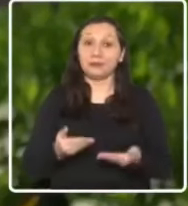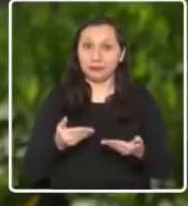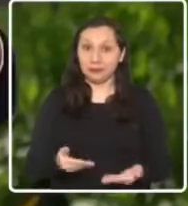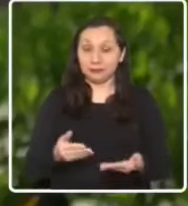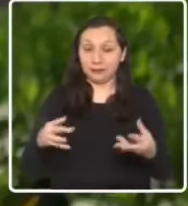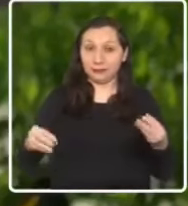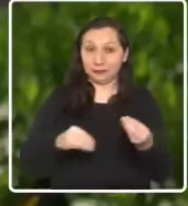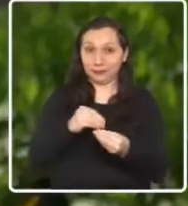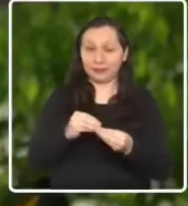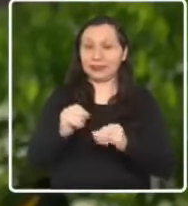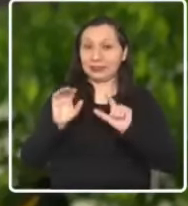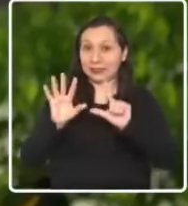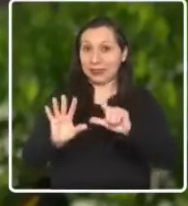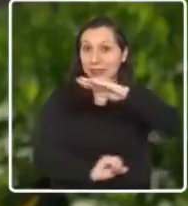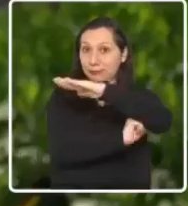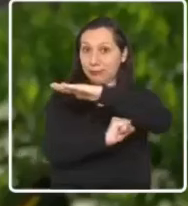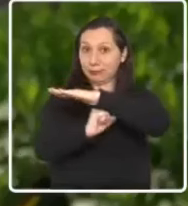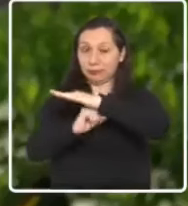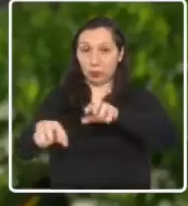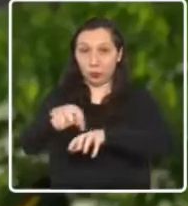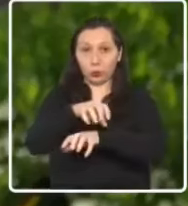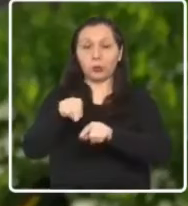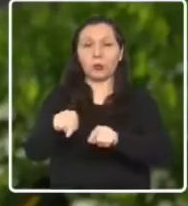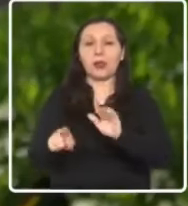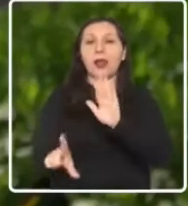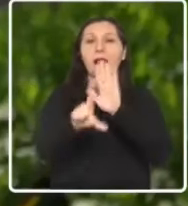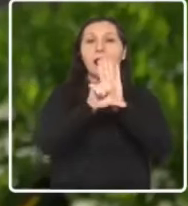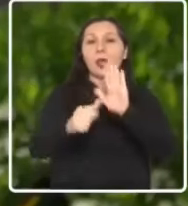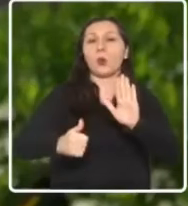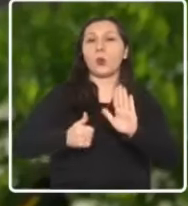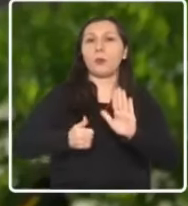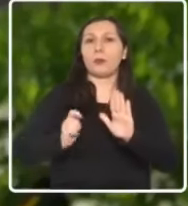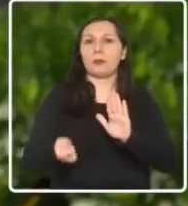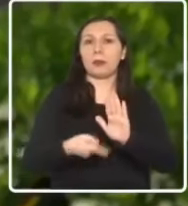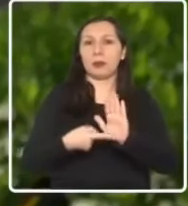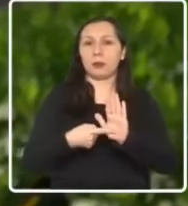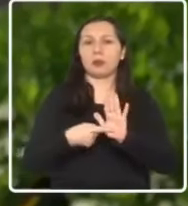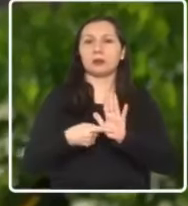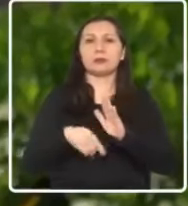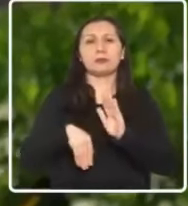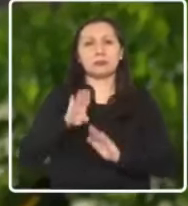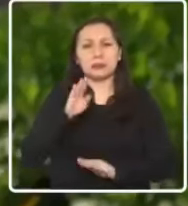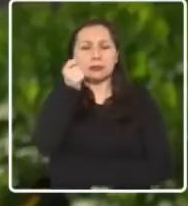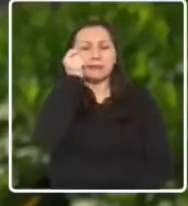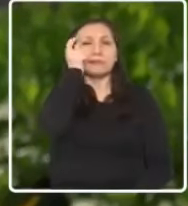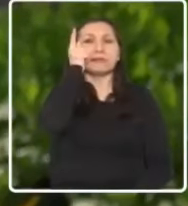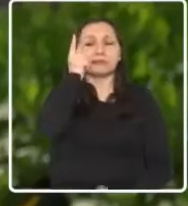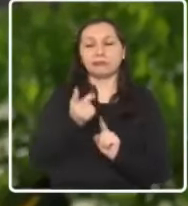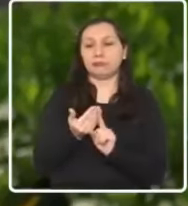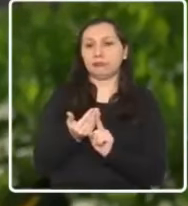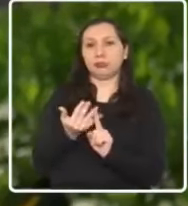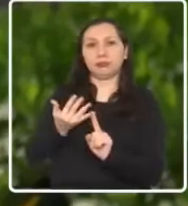Al combinar estos 7 elementos, esta es la ley en materia de cumplimiento tributaria más comprensiva, al menos en los